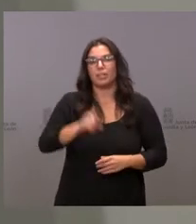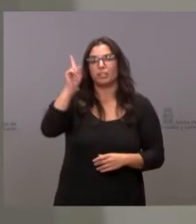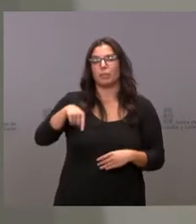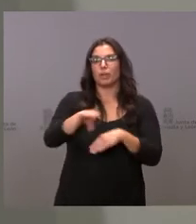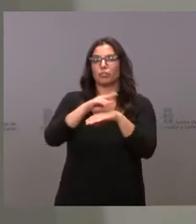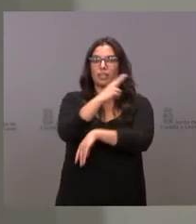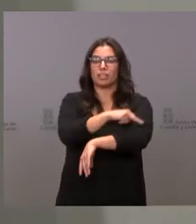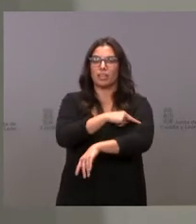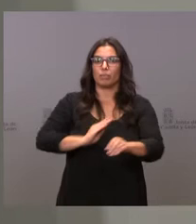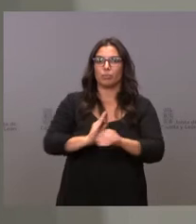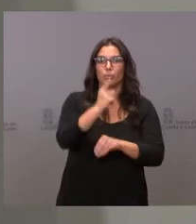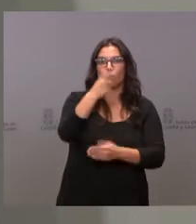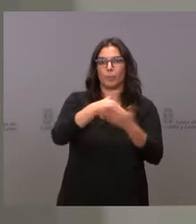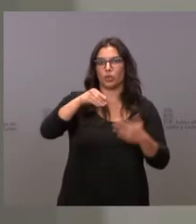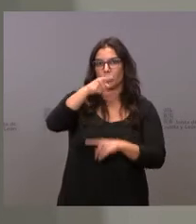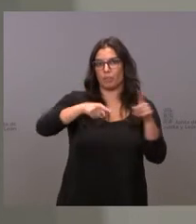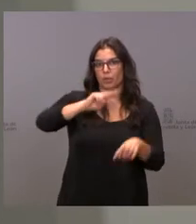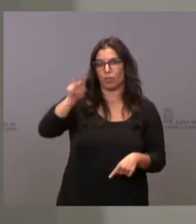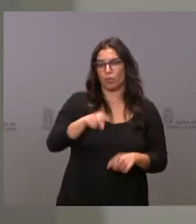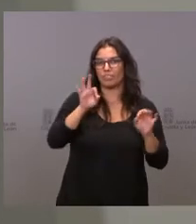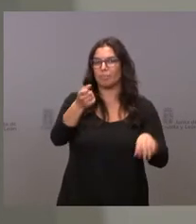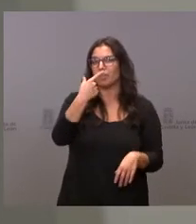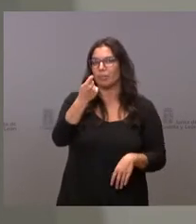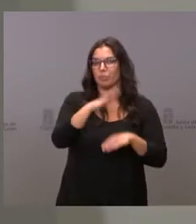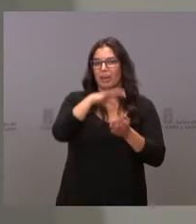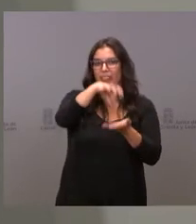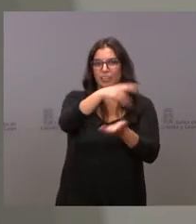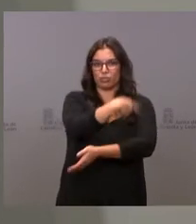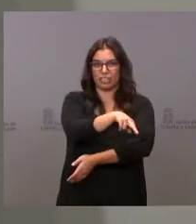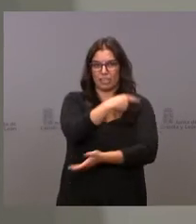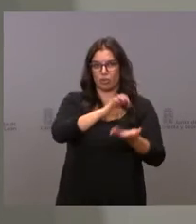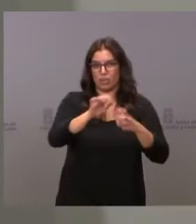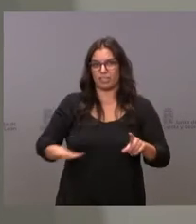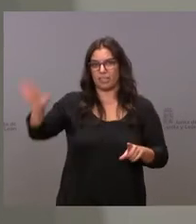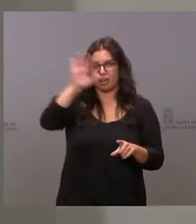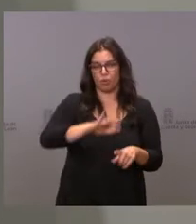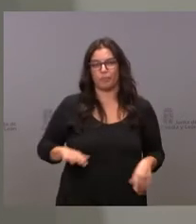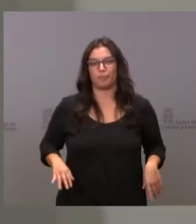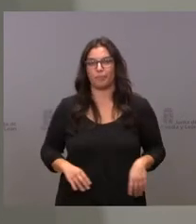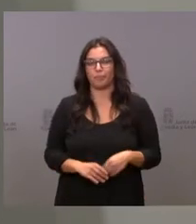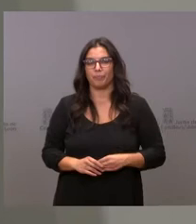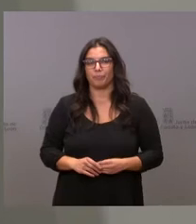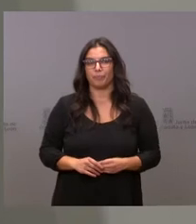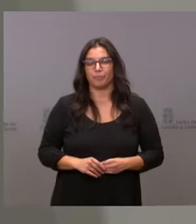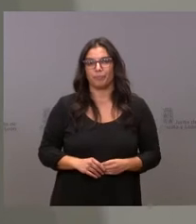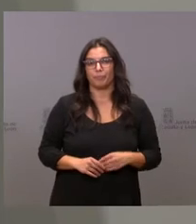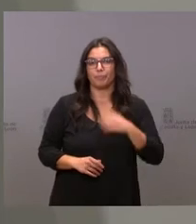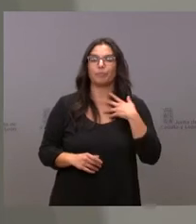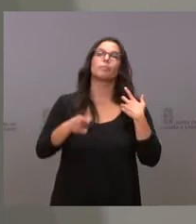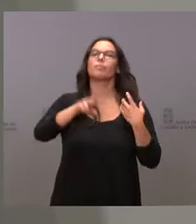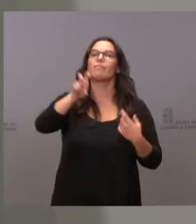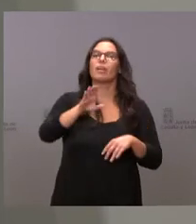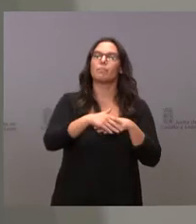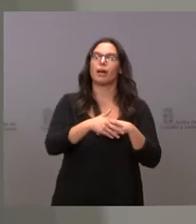más de 1,5 millones de euros en medicamentos para los centros sanitarios de Castilla y León. Se utilizarán para el tratamiento